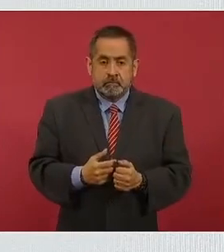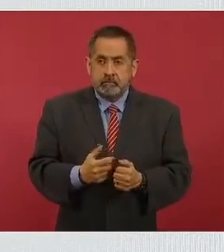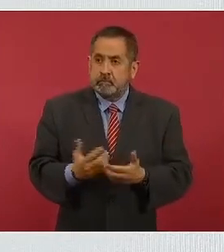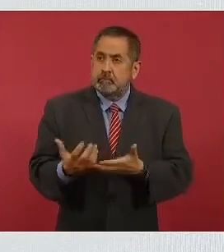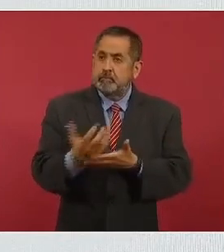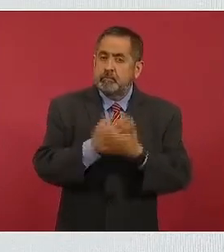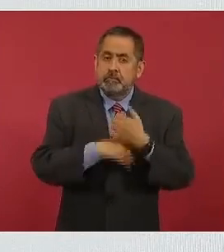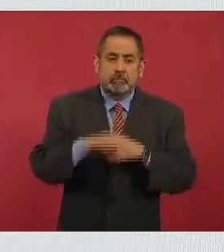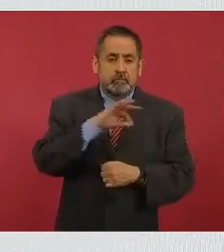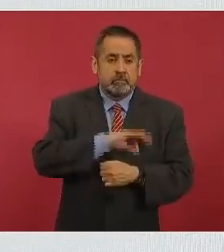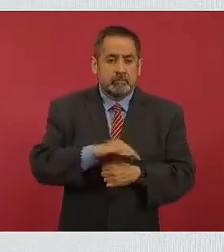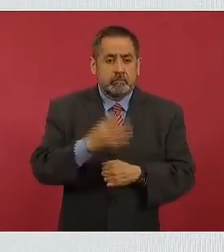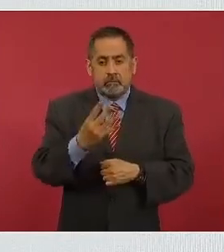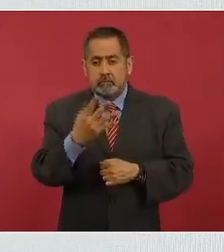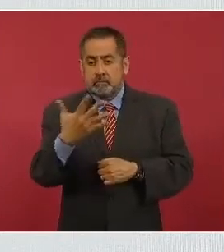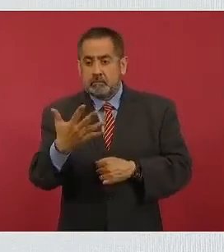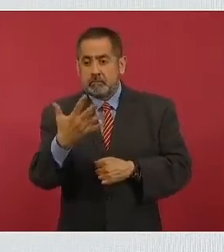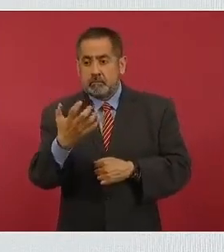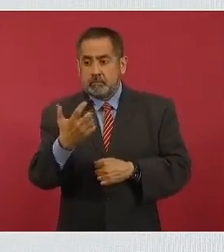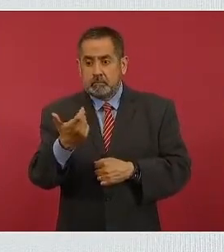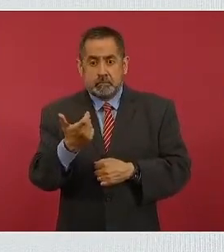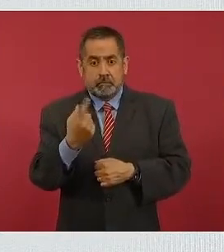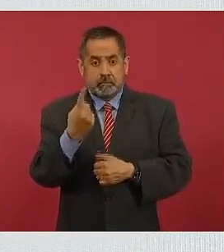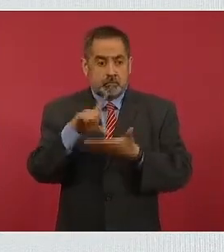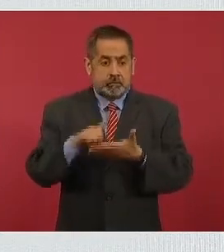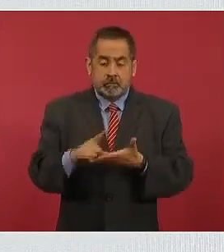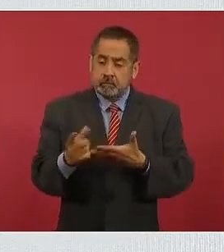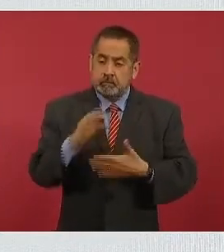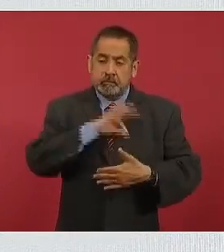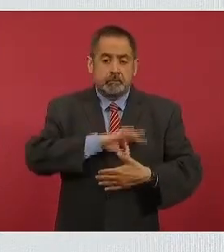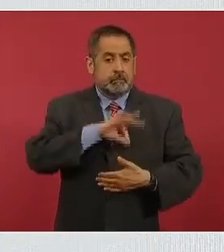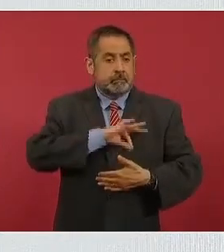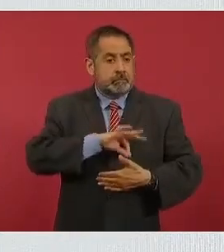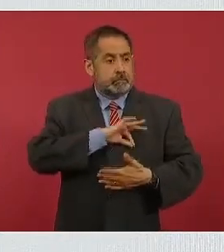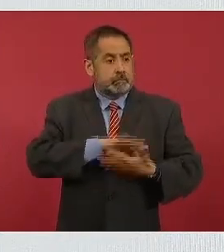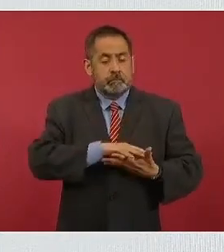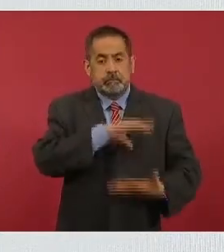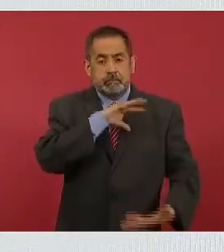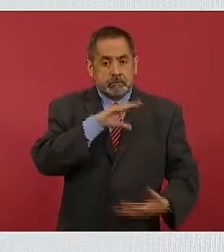se quedan hasta con 4 o 5 pesos por litro,